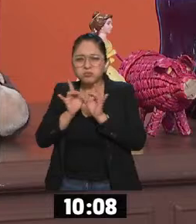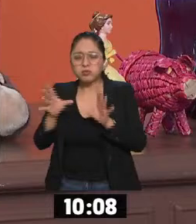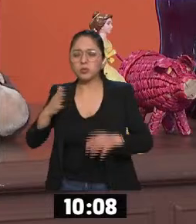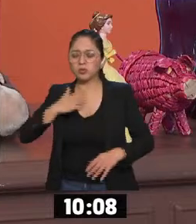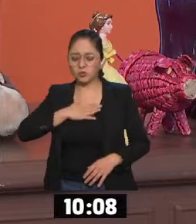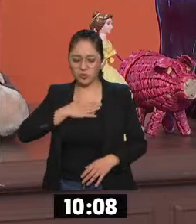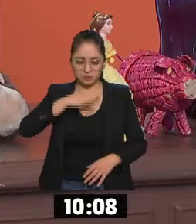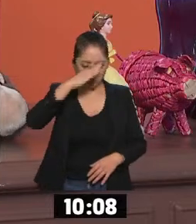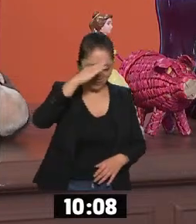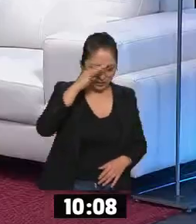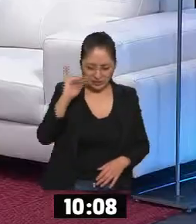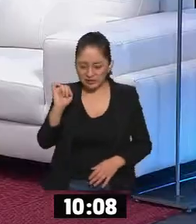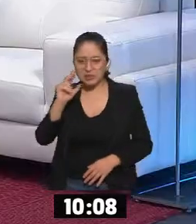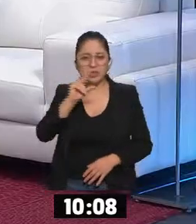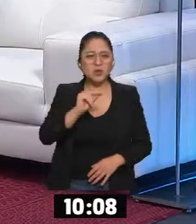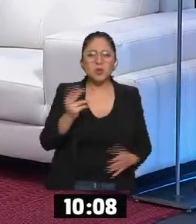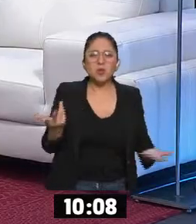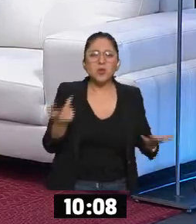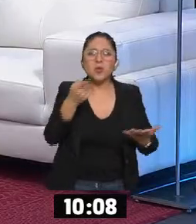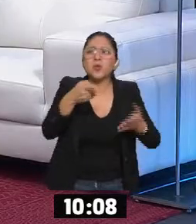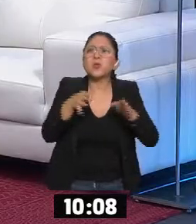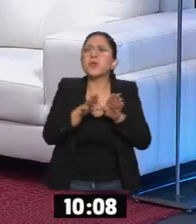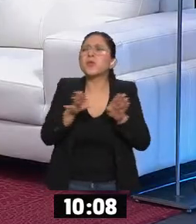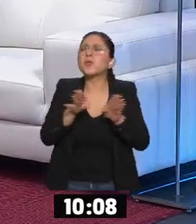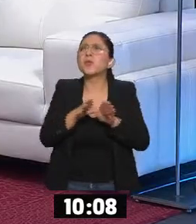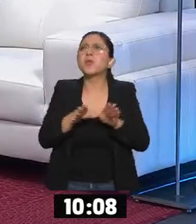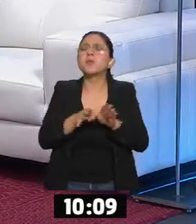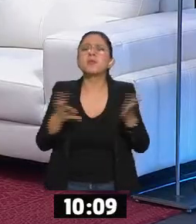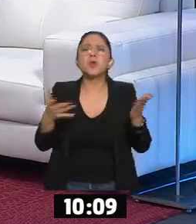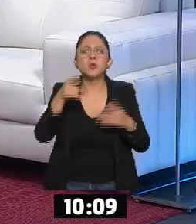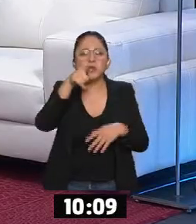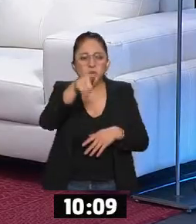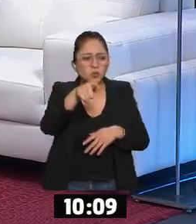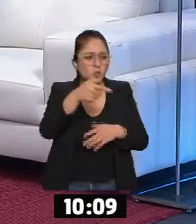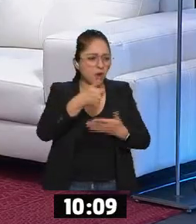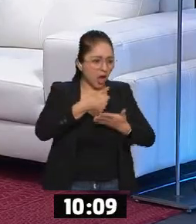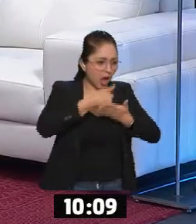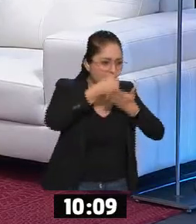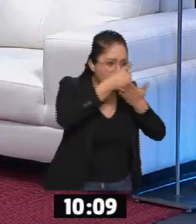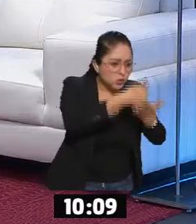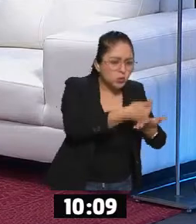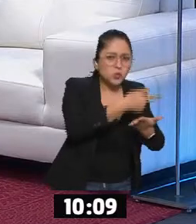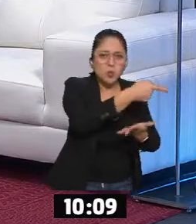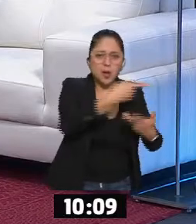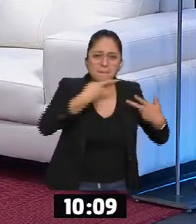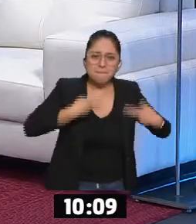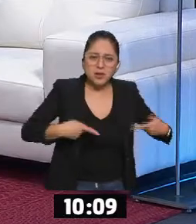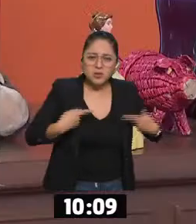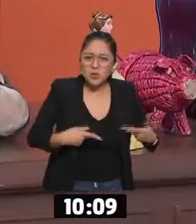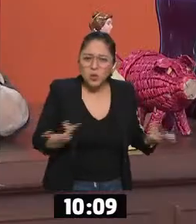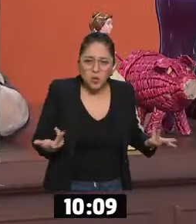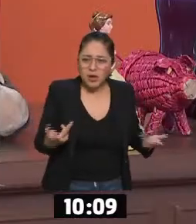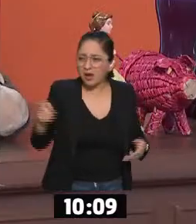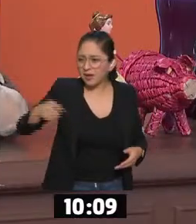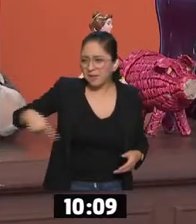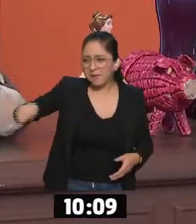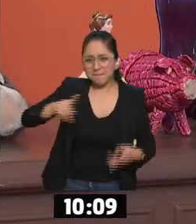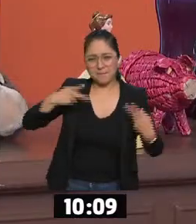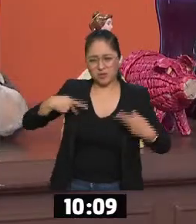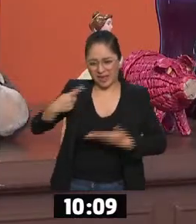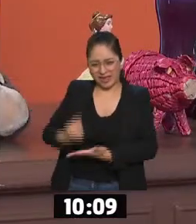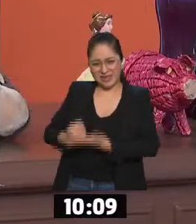decisivos. ¿Cómo se trata? ¿Cómo puedes ayudar a alguien ¿qué les dicen los psicoanalistas de todos